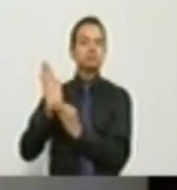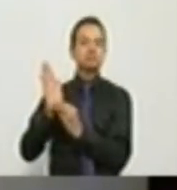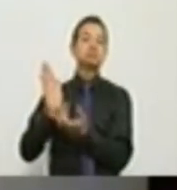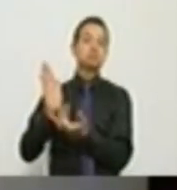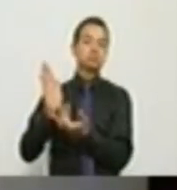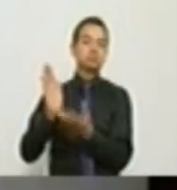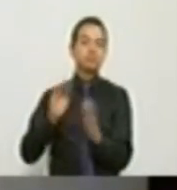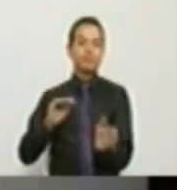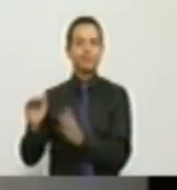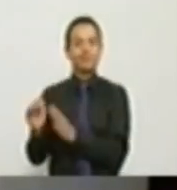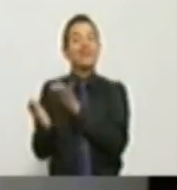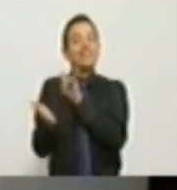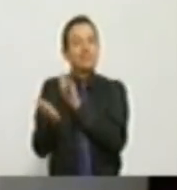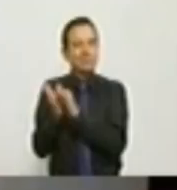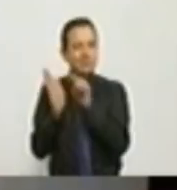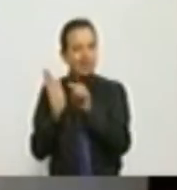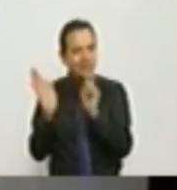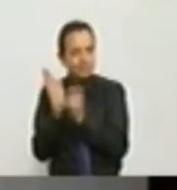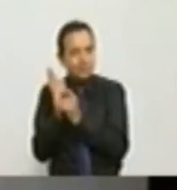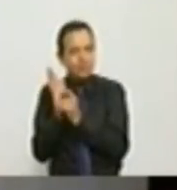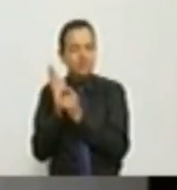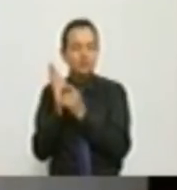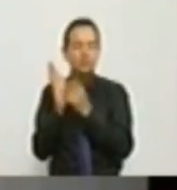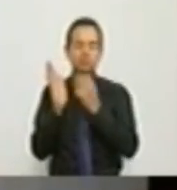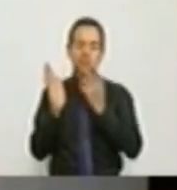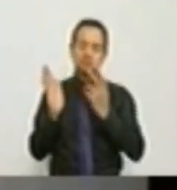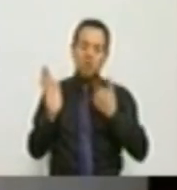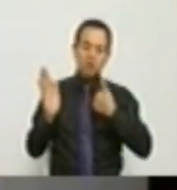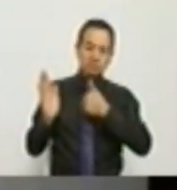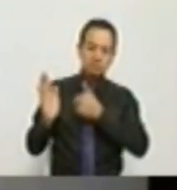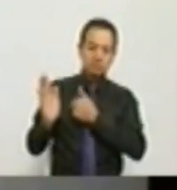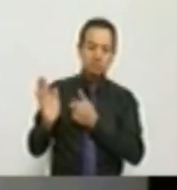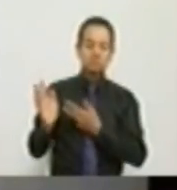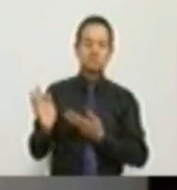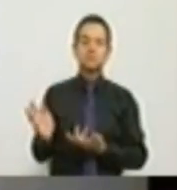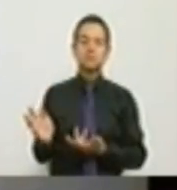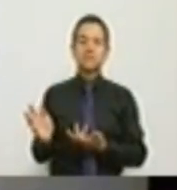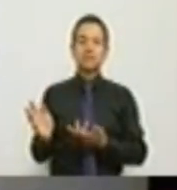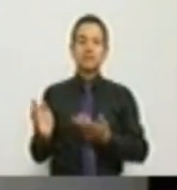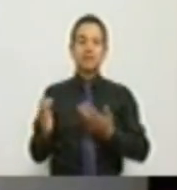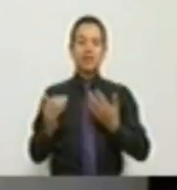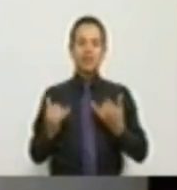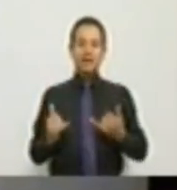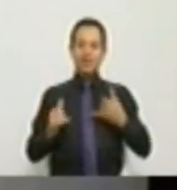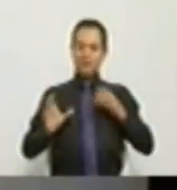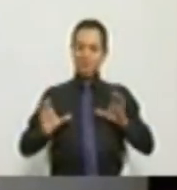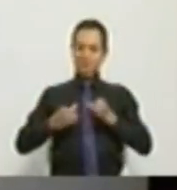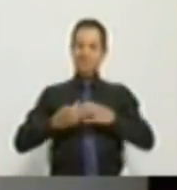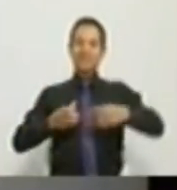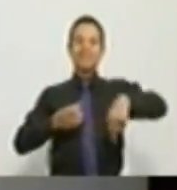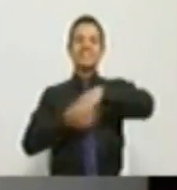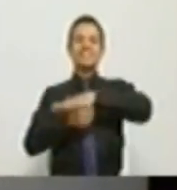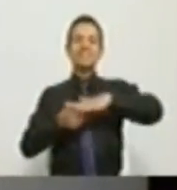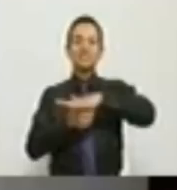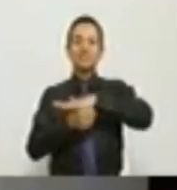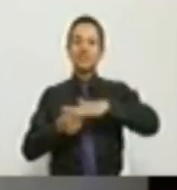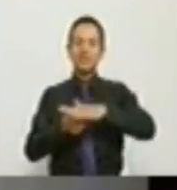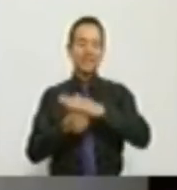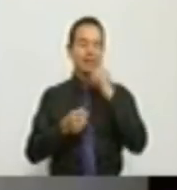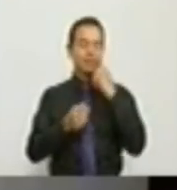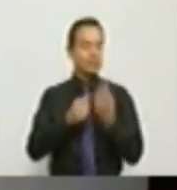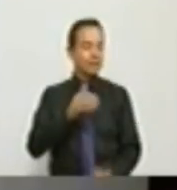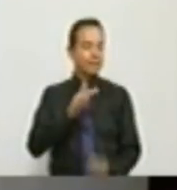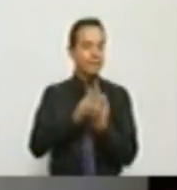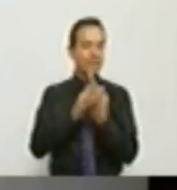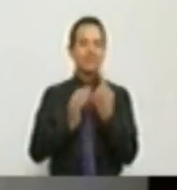Por ese motivo, nosotros hemos convertido esta situación en un hecho político